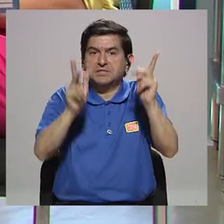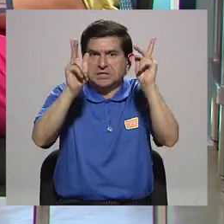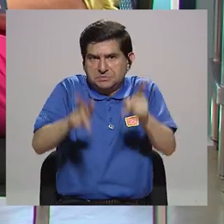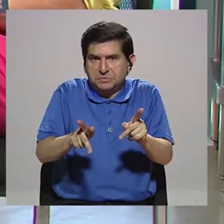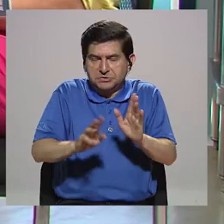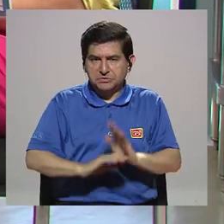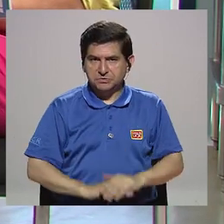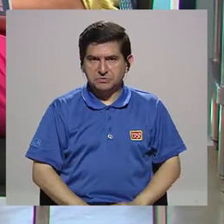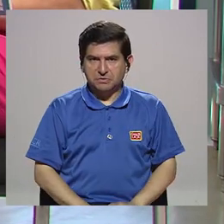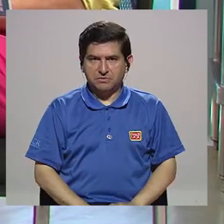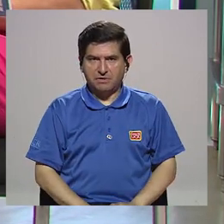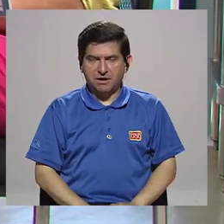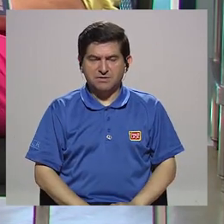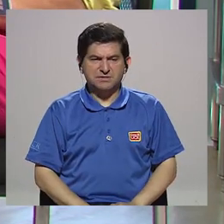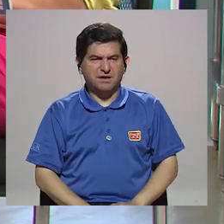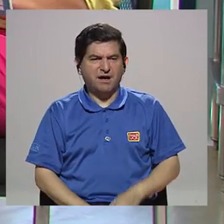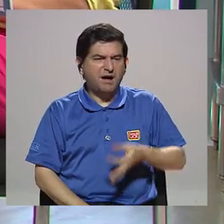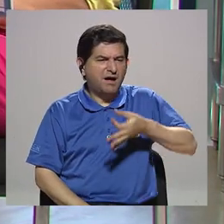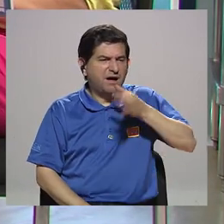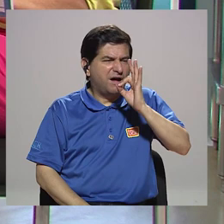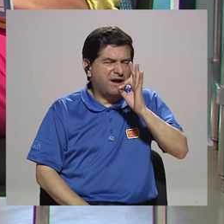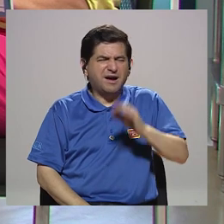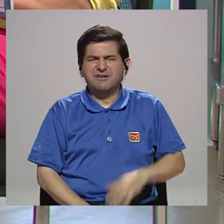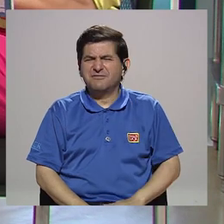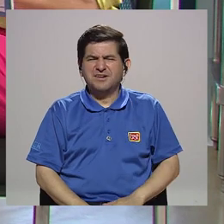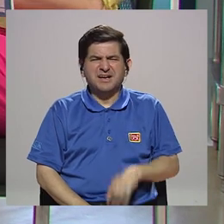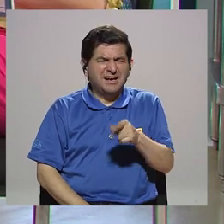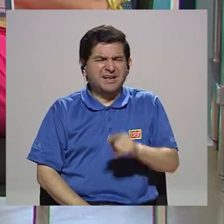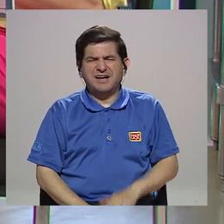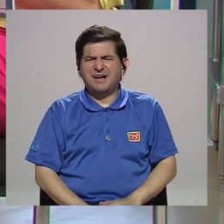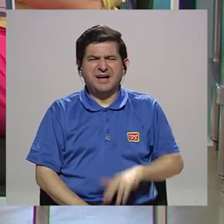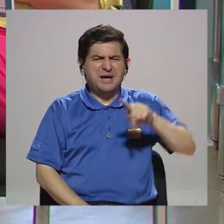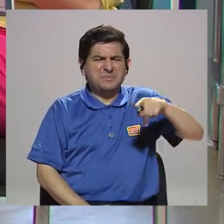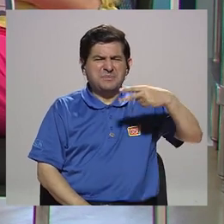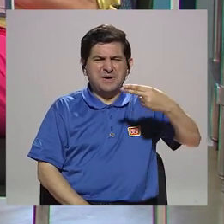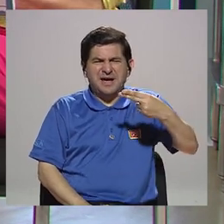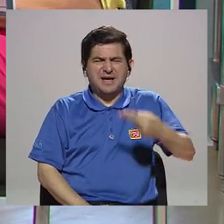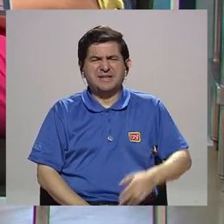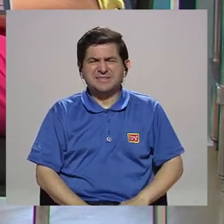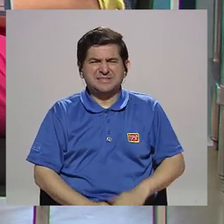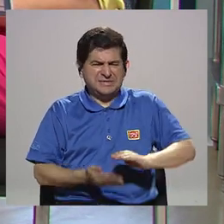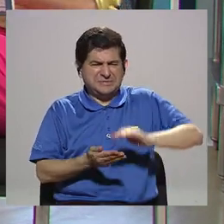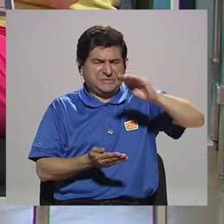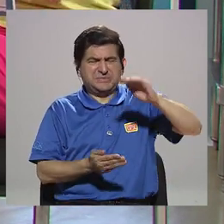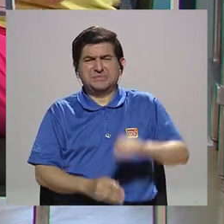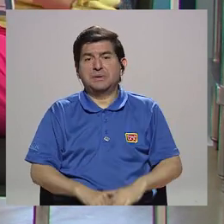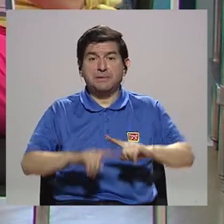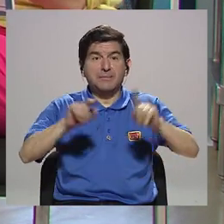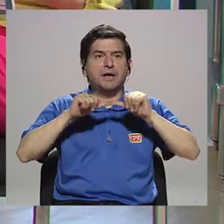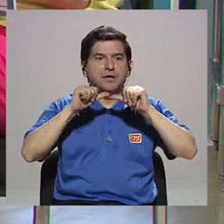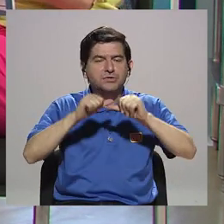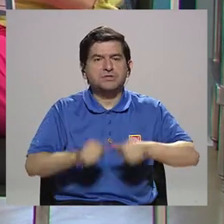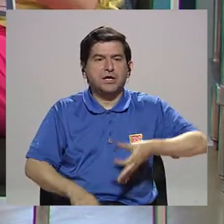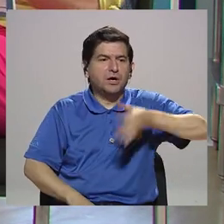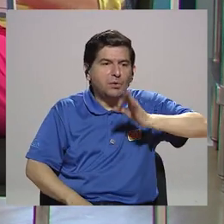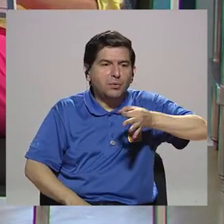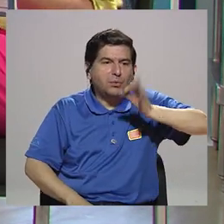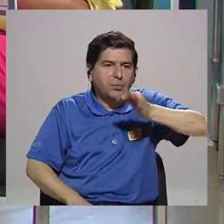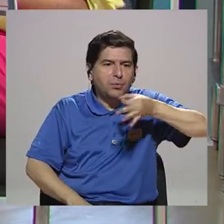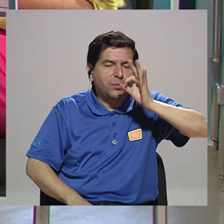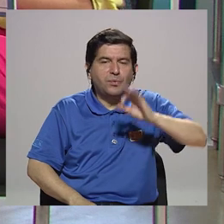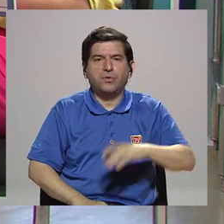pronto hay personas que, qué sé yo, que el café les cae mal, les da acidez, entonces ya dicen tengo gastritis, pero igual siguen tomando café